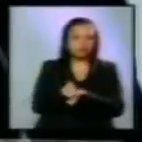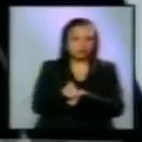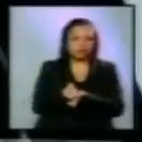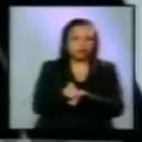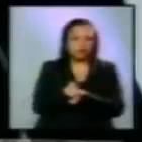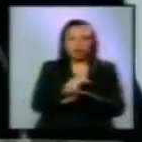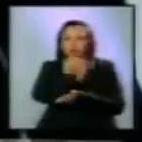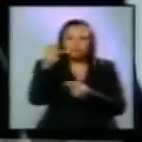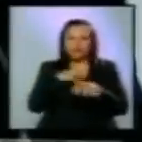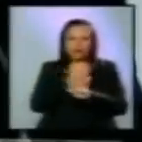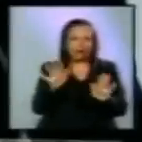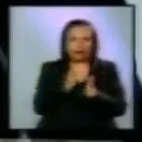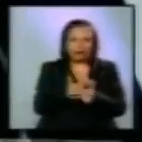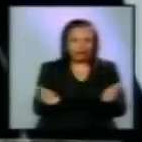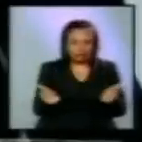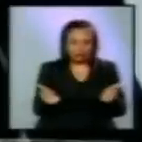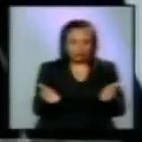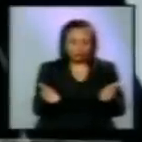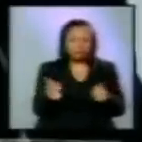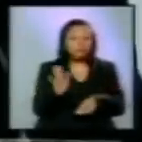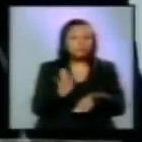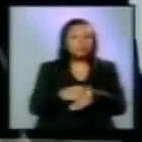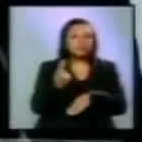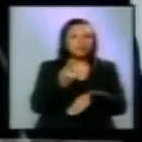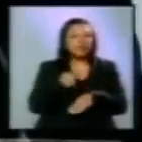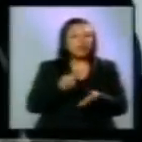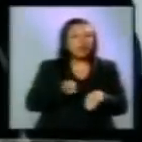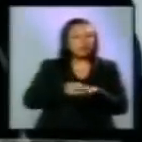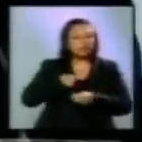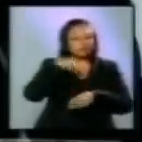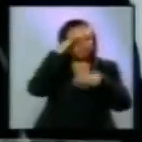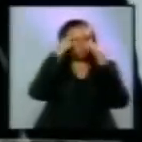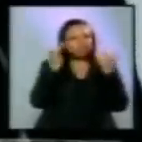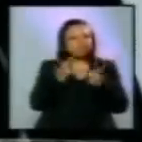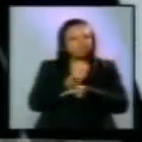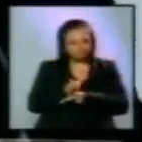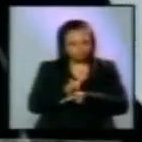nadie más. Por eso, actuemos de manera consecuente.